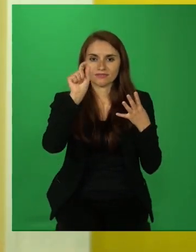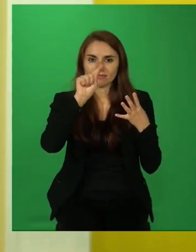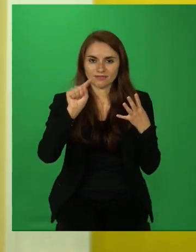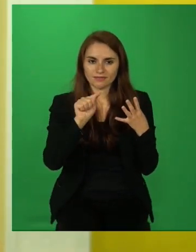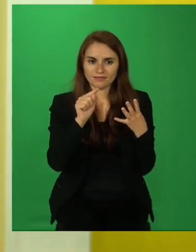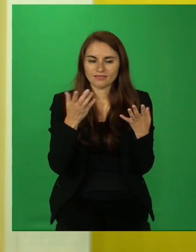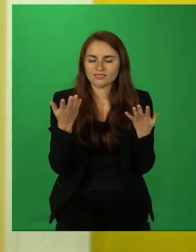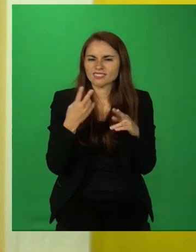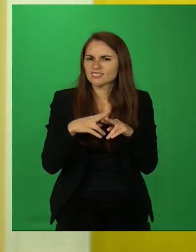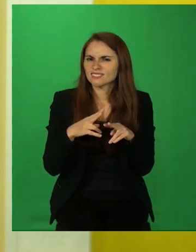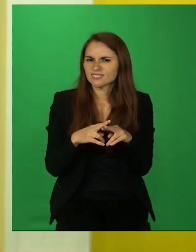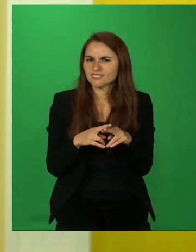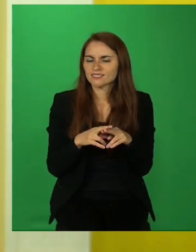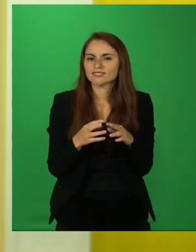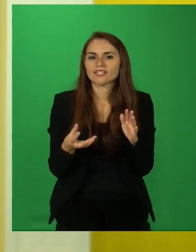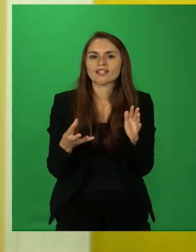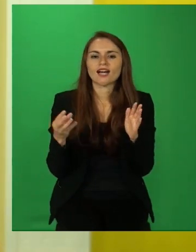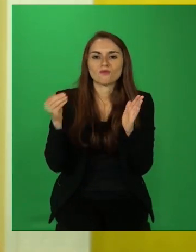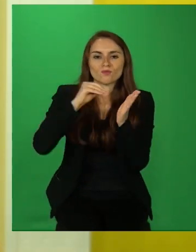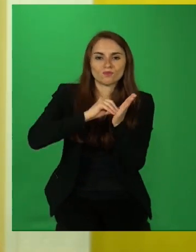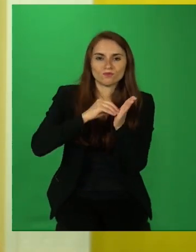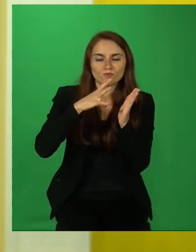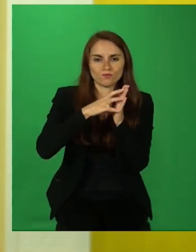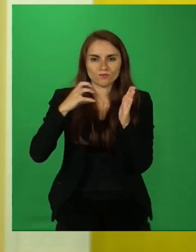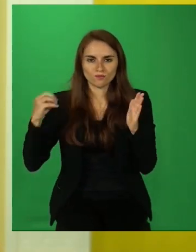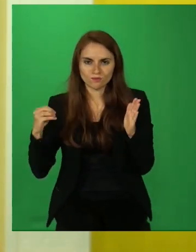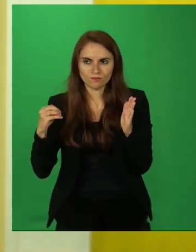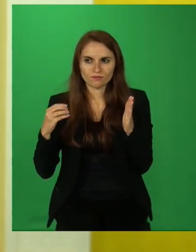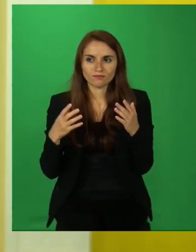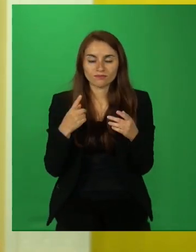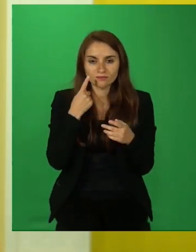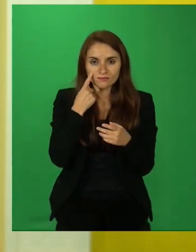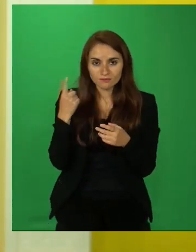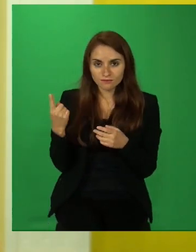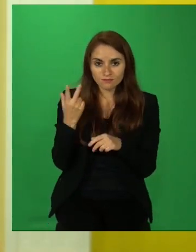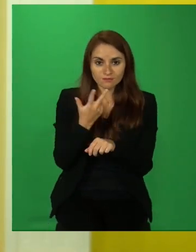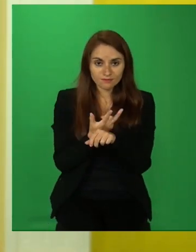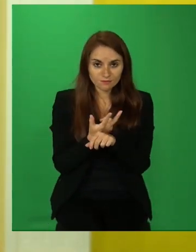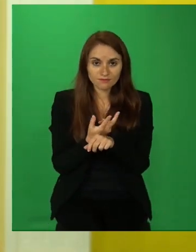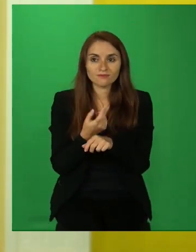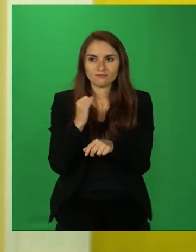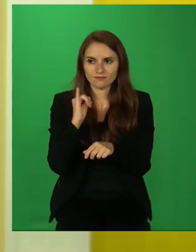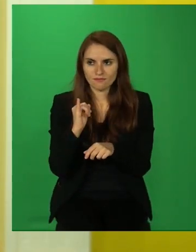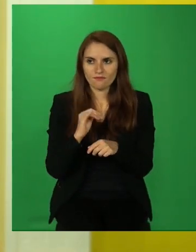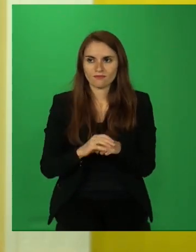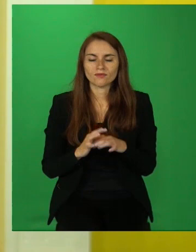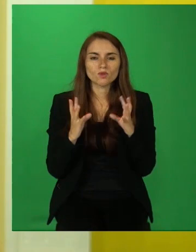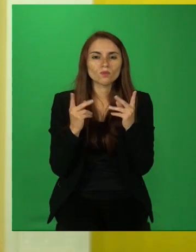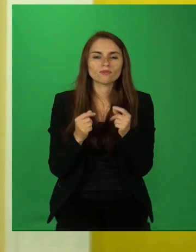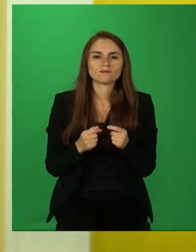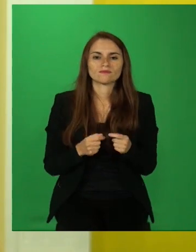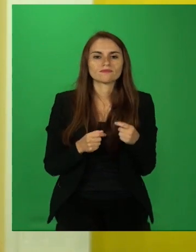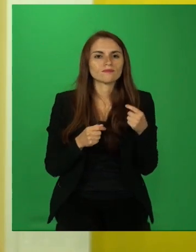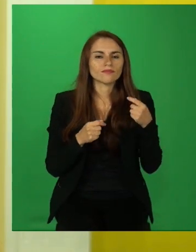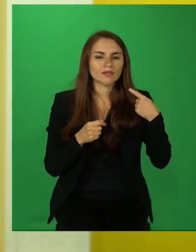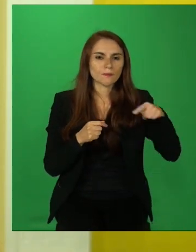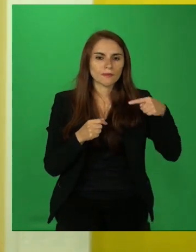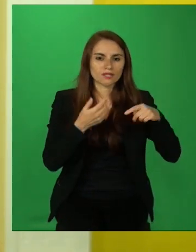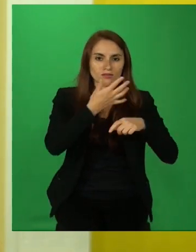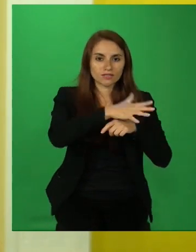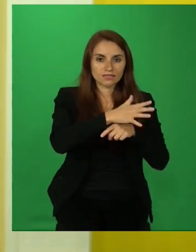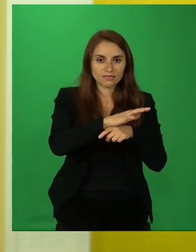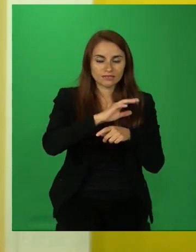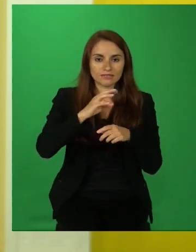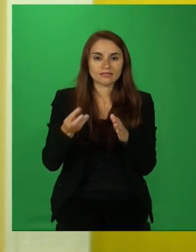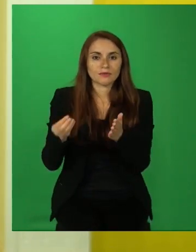que lo que es las adicciones y sustracciones ay sí sí hay cuál es la del 15 negativo más